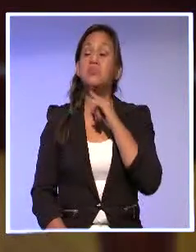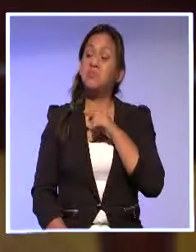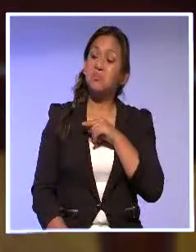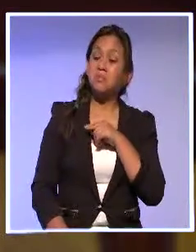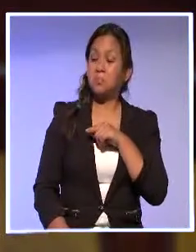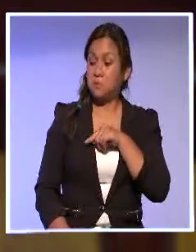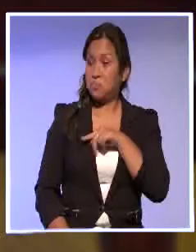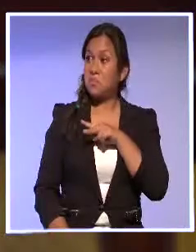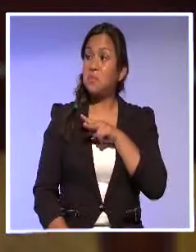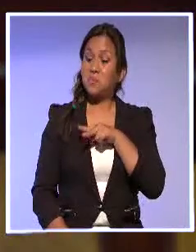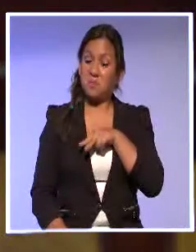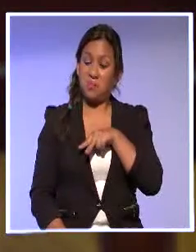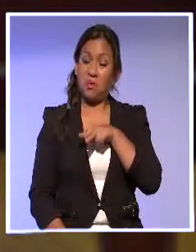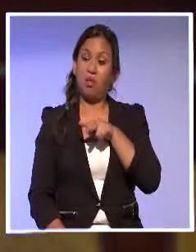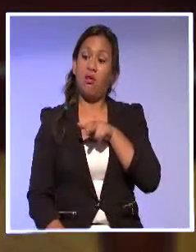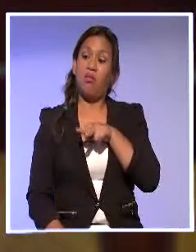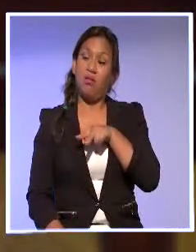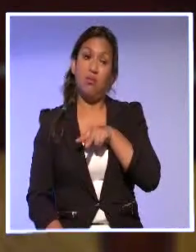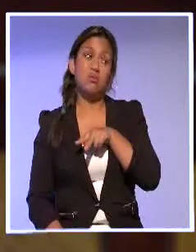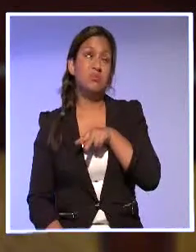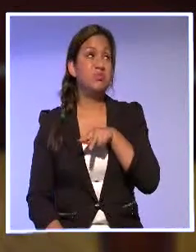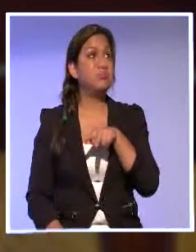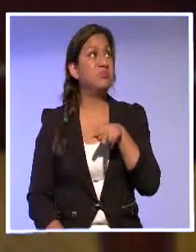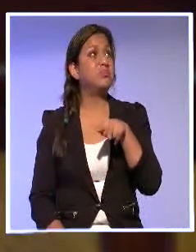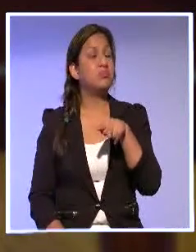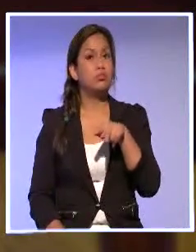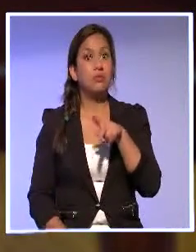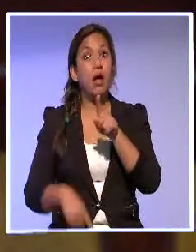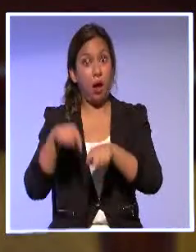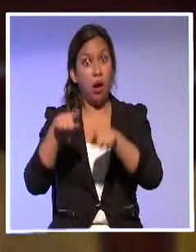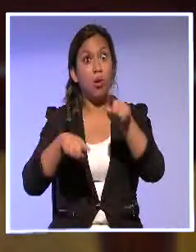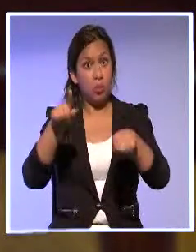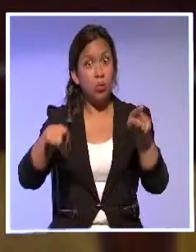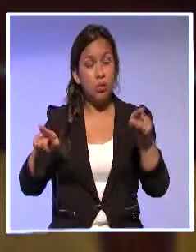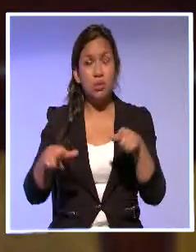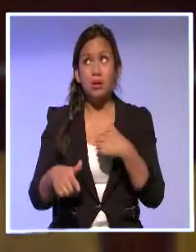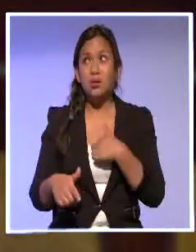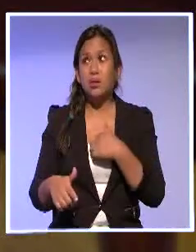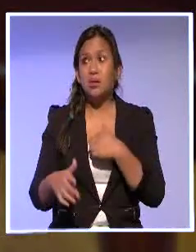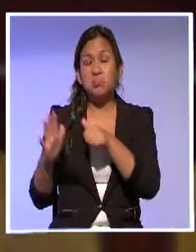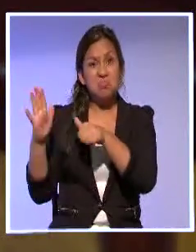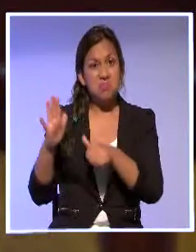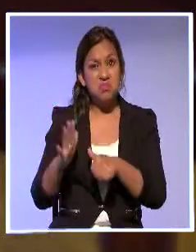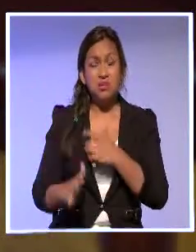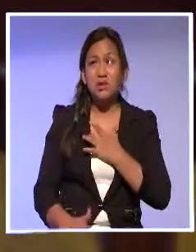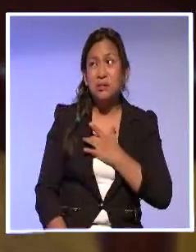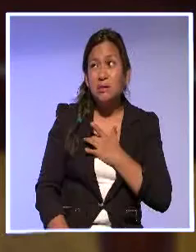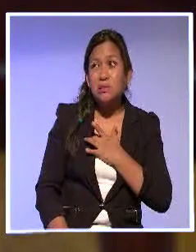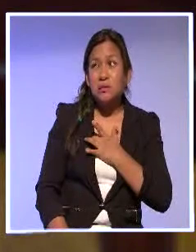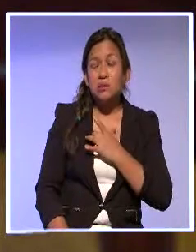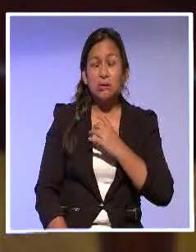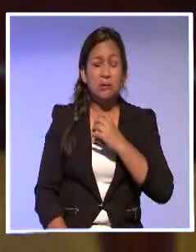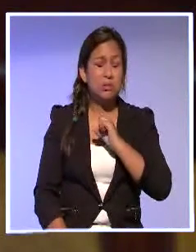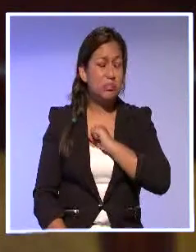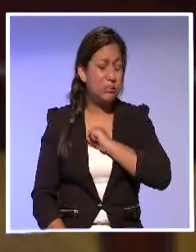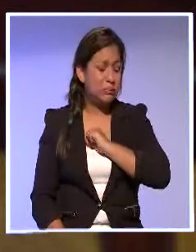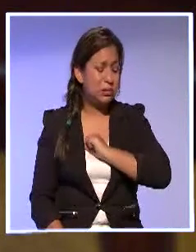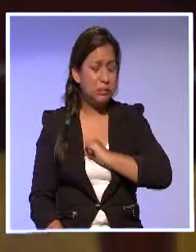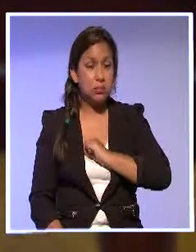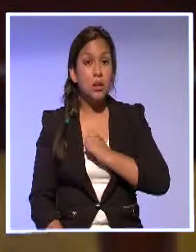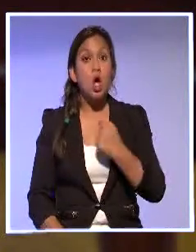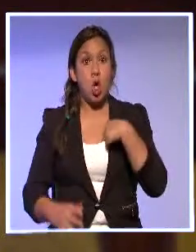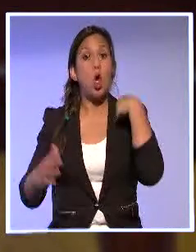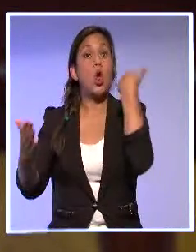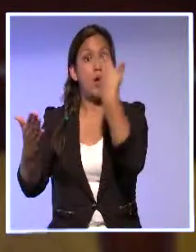no es como la gente halla bien vista se sufre bastante le digo pues yo hice muchos trabajos cuando llegue pues